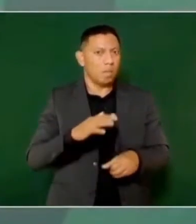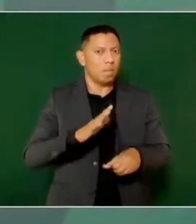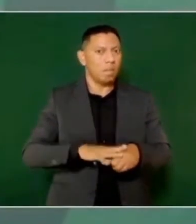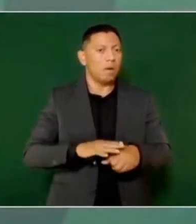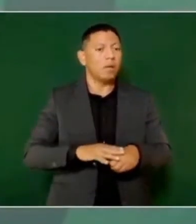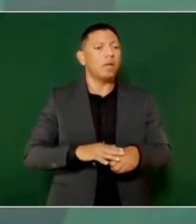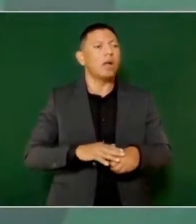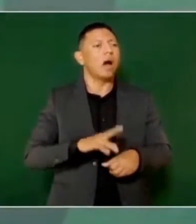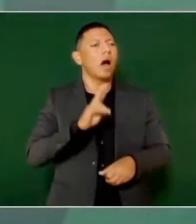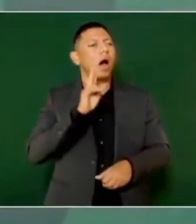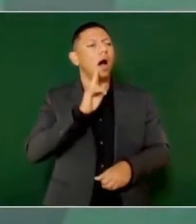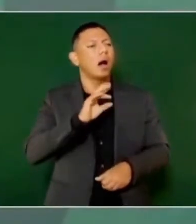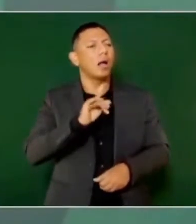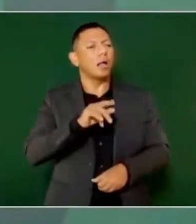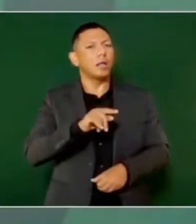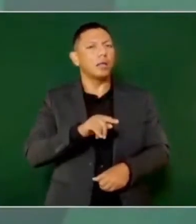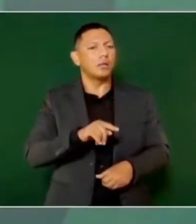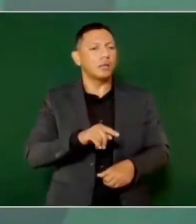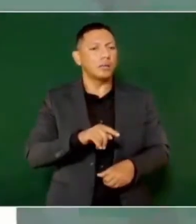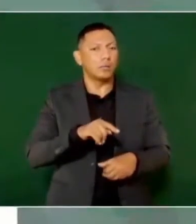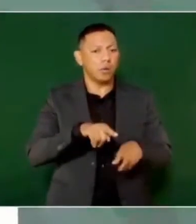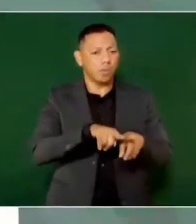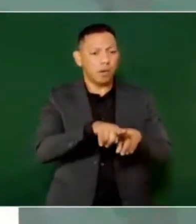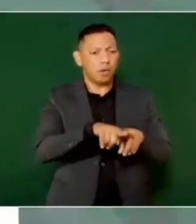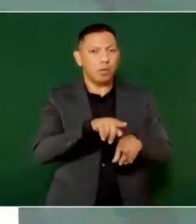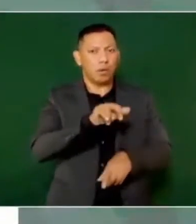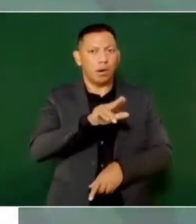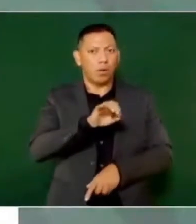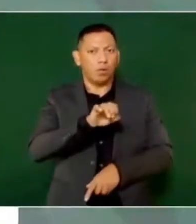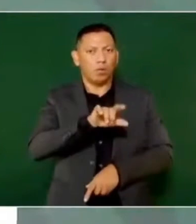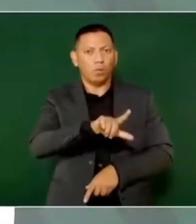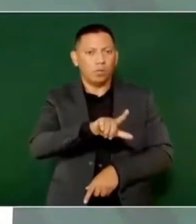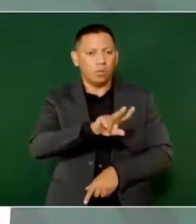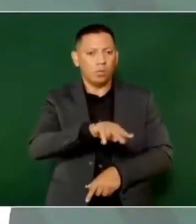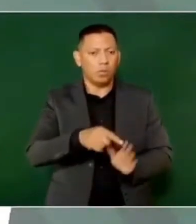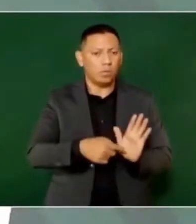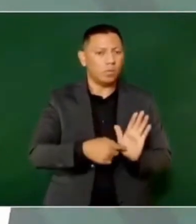que su hermano Raúl sacó